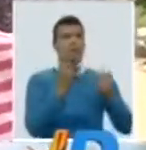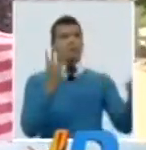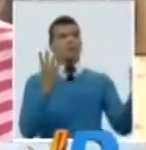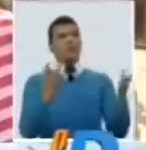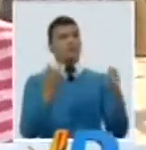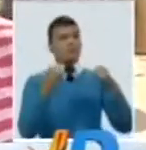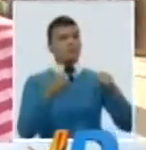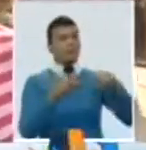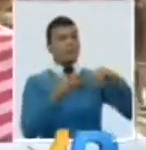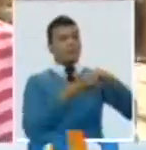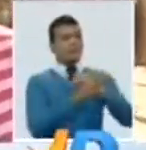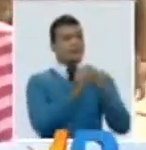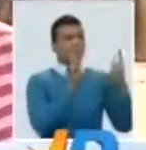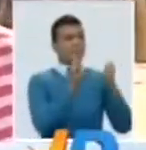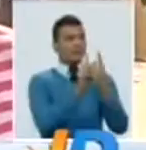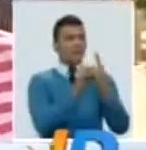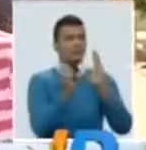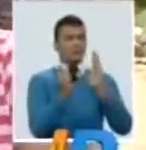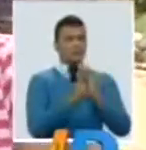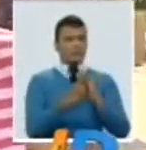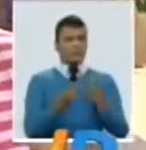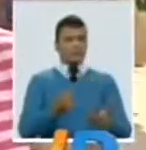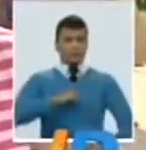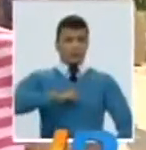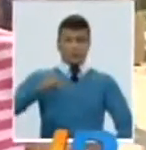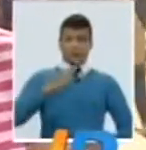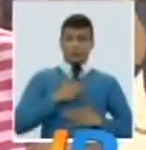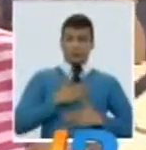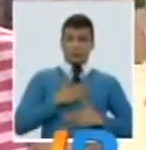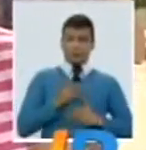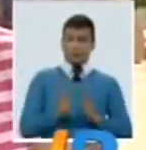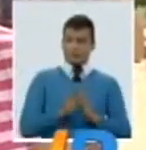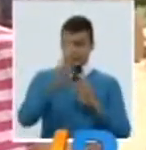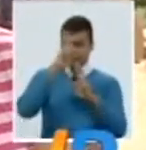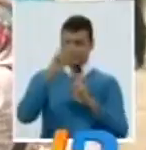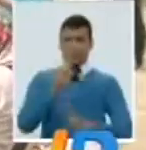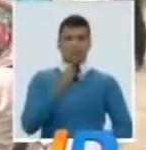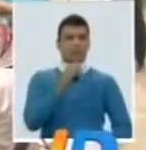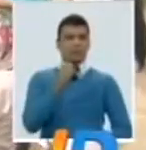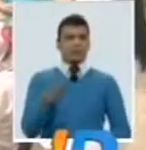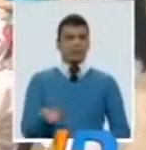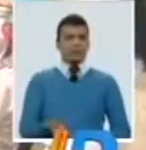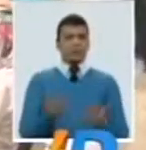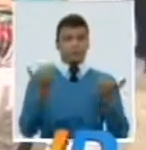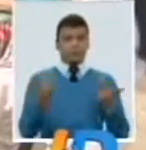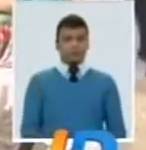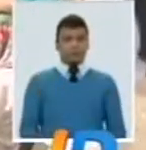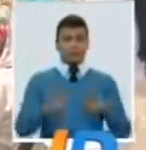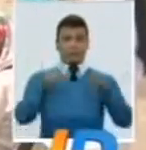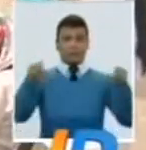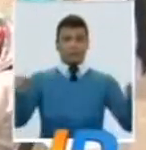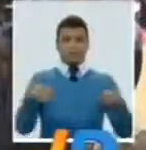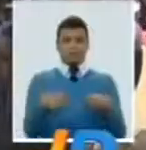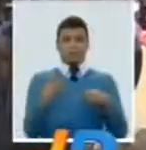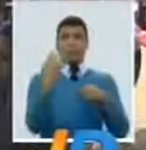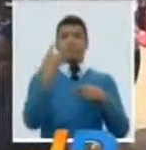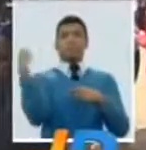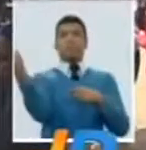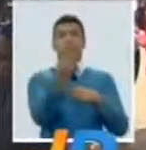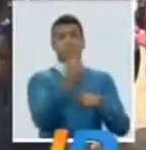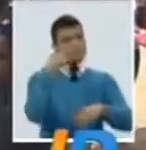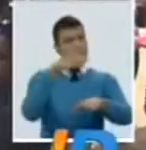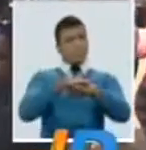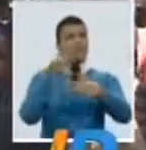poder de entrar a verlos, pero como, y eso es un derecho, pero eso no lo respetan ellos. Mientras tanto, fuera del penal, los familiares dicen